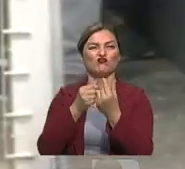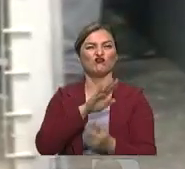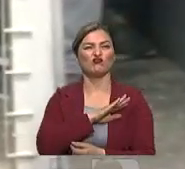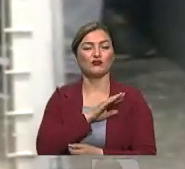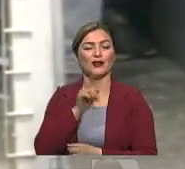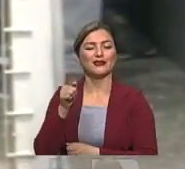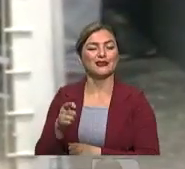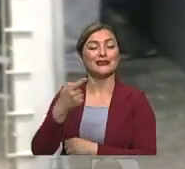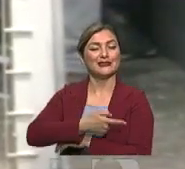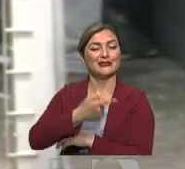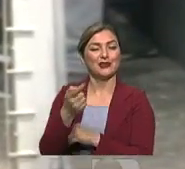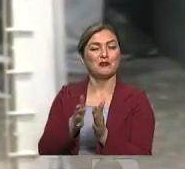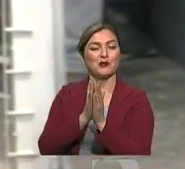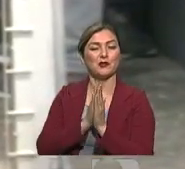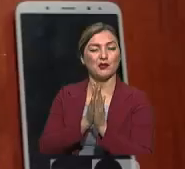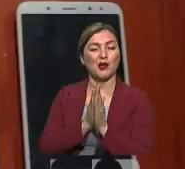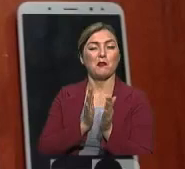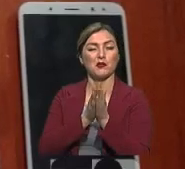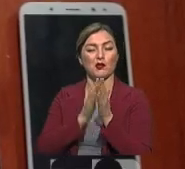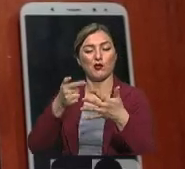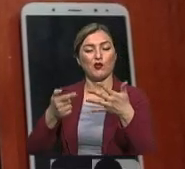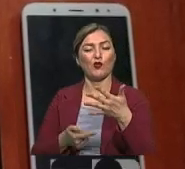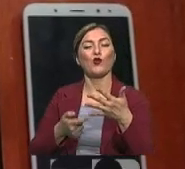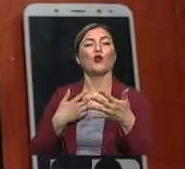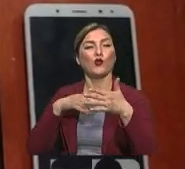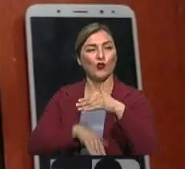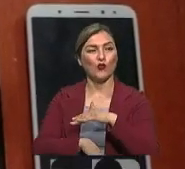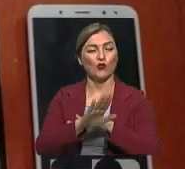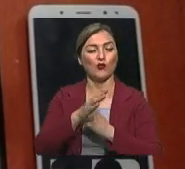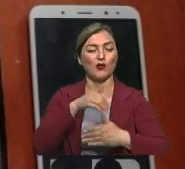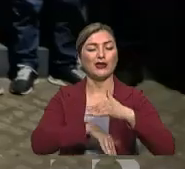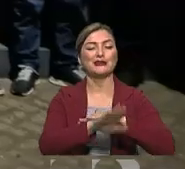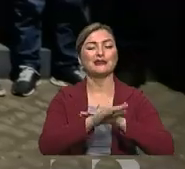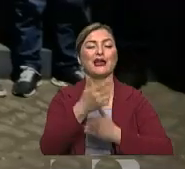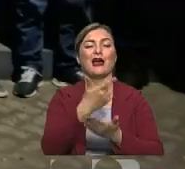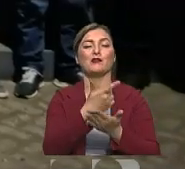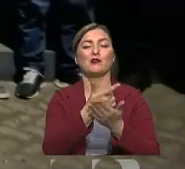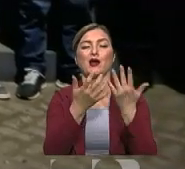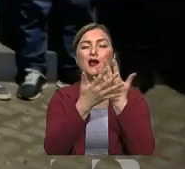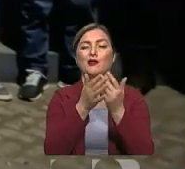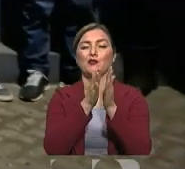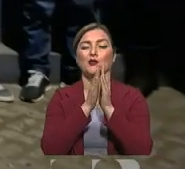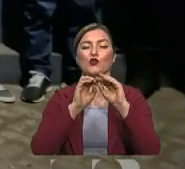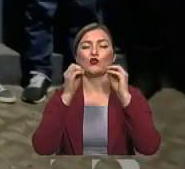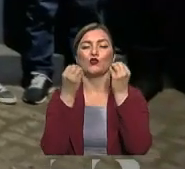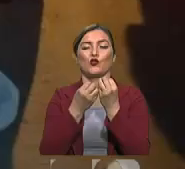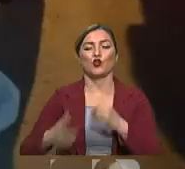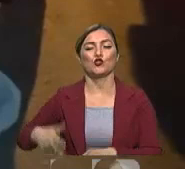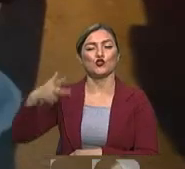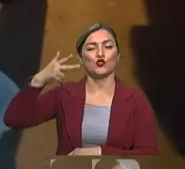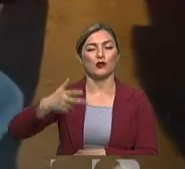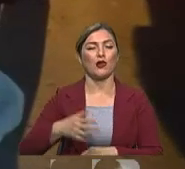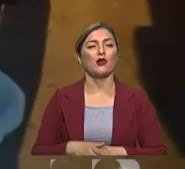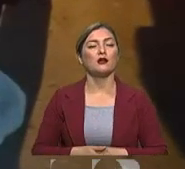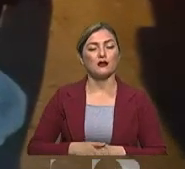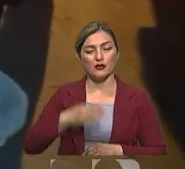día debía cumplir varios pedidos delictivos. Uno de ellos era ingresar estas armas a la cárcel por pedido de la organización delictiva Los Choneros.